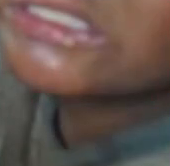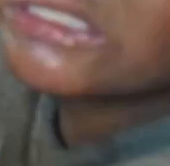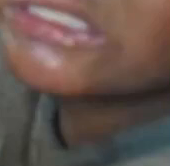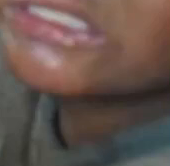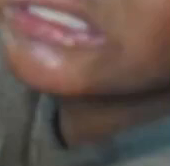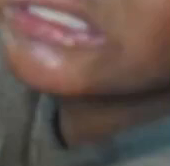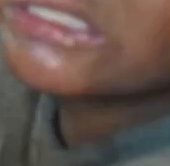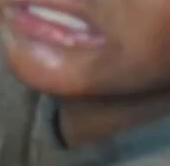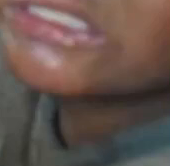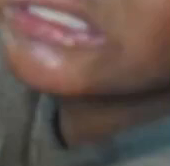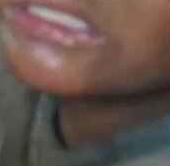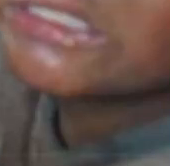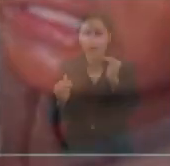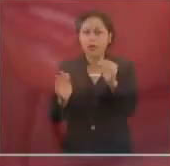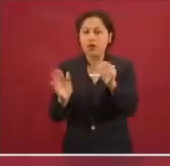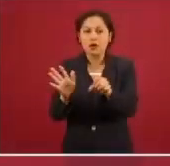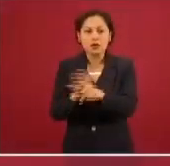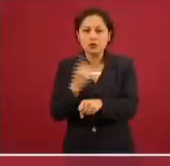Existe una pirámide.